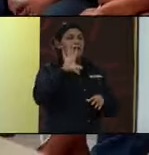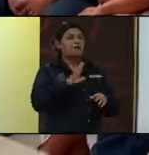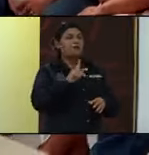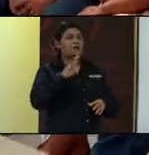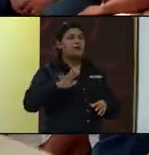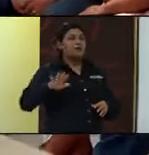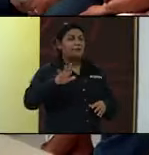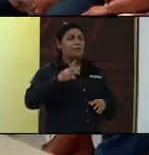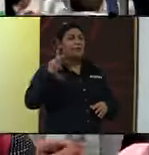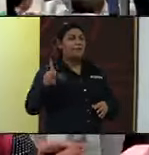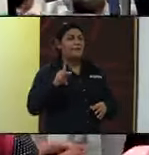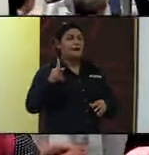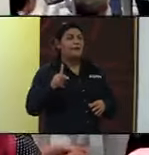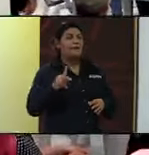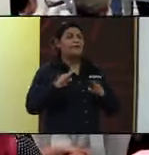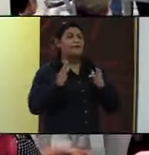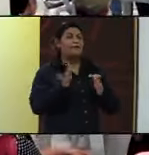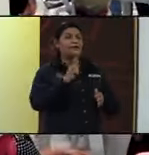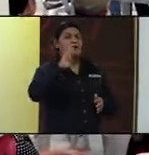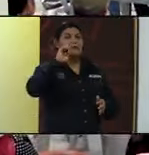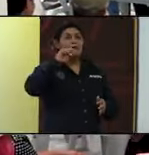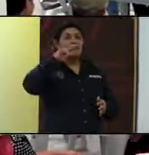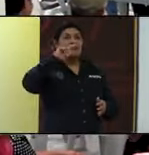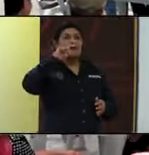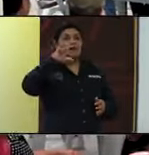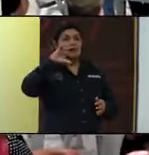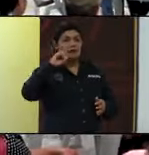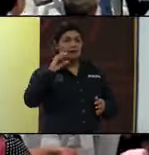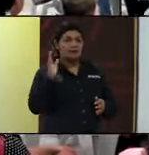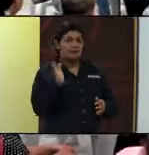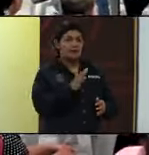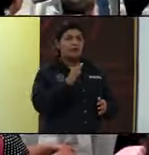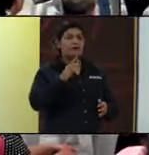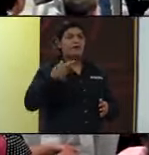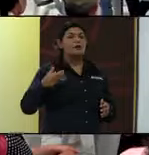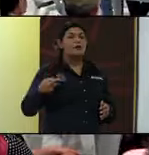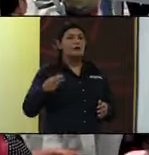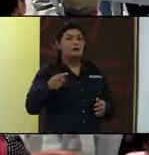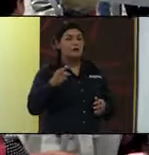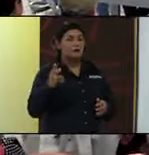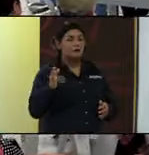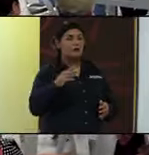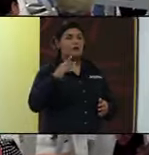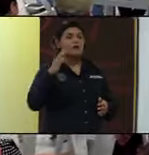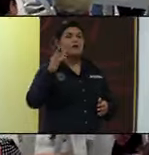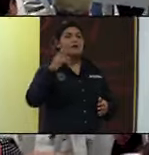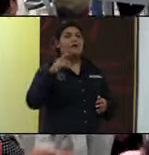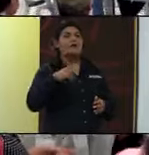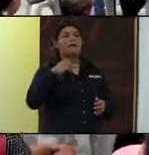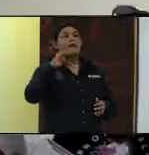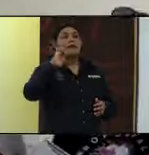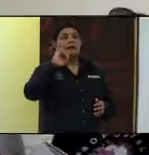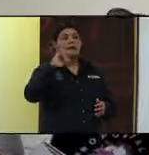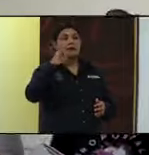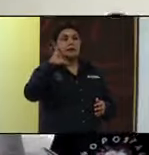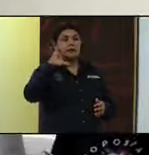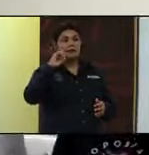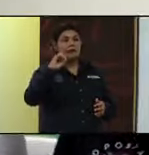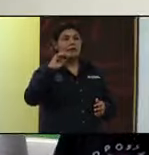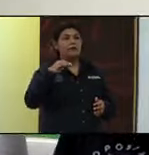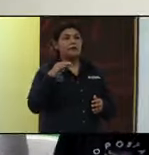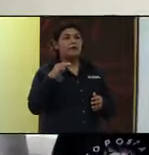Al ejido Benito Juárez, a la colonia ejidal Río Tamiagua, kilómetro 40. Al ejido Maclovio Herrera,